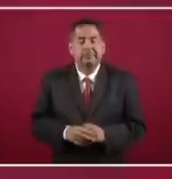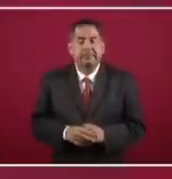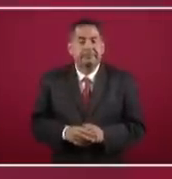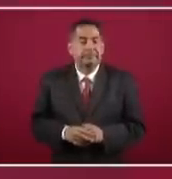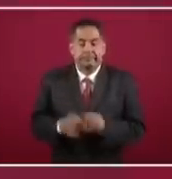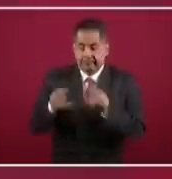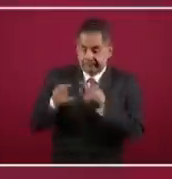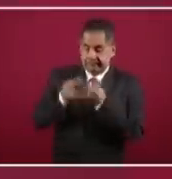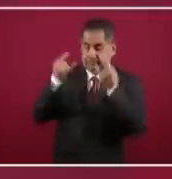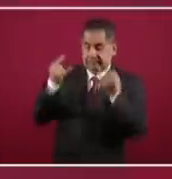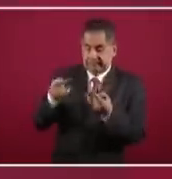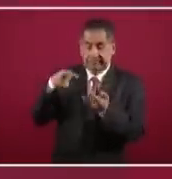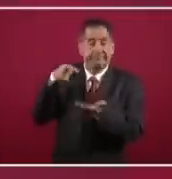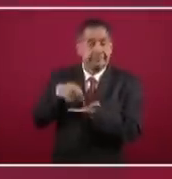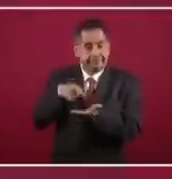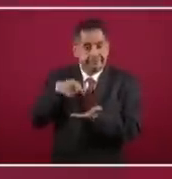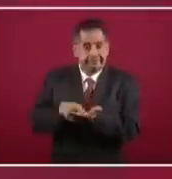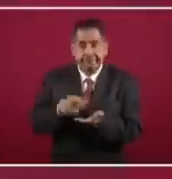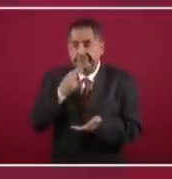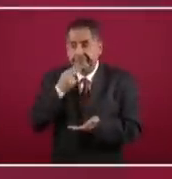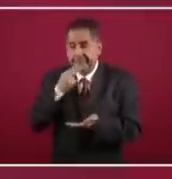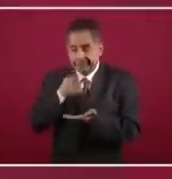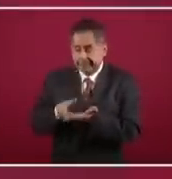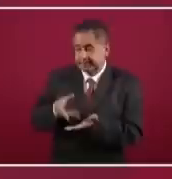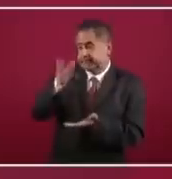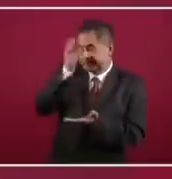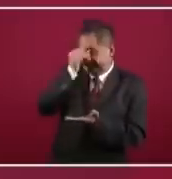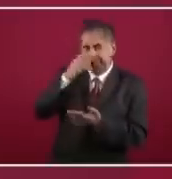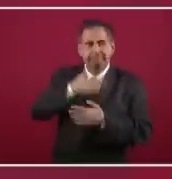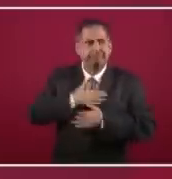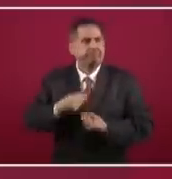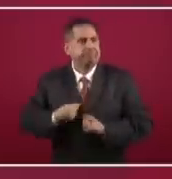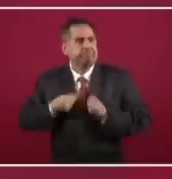la historia es la maestra de la vida.